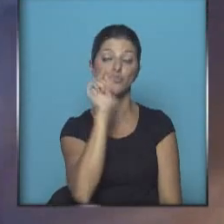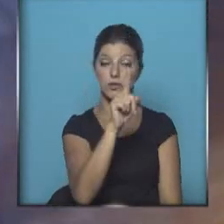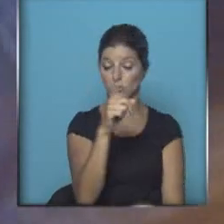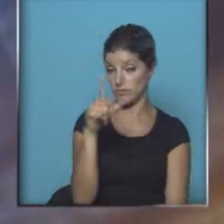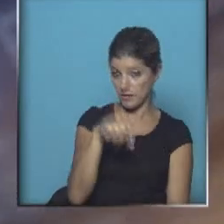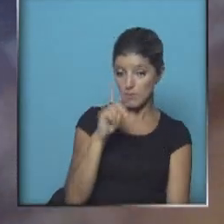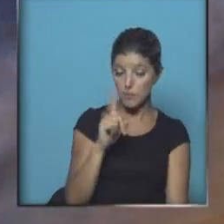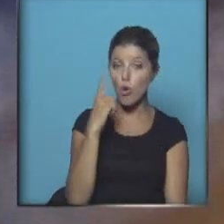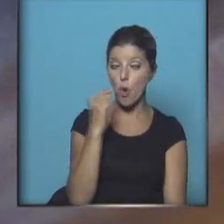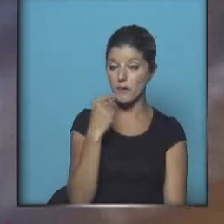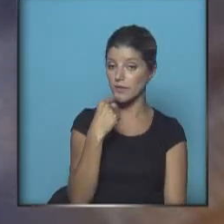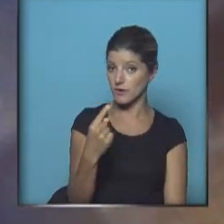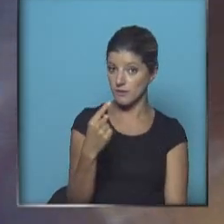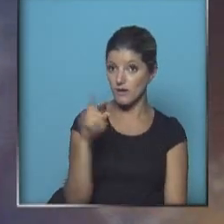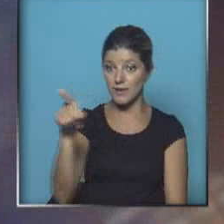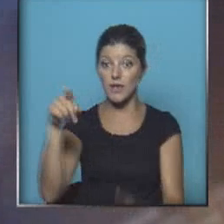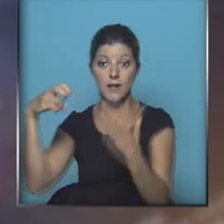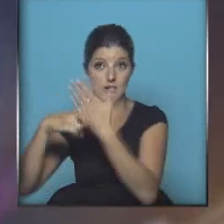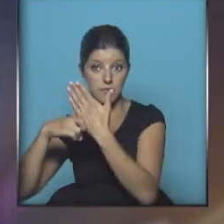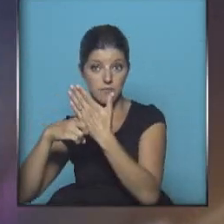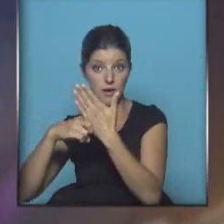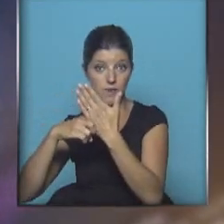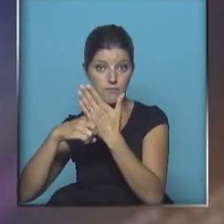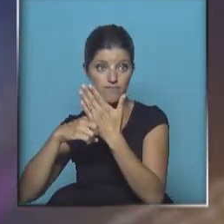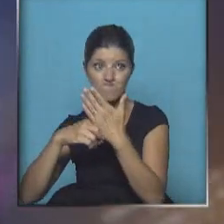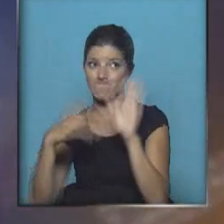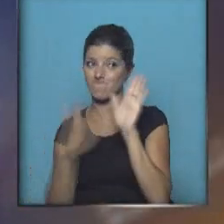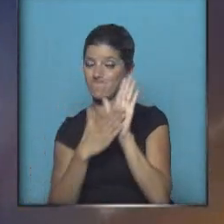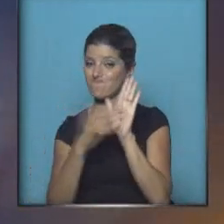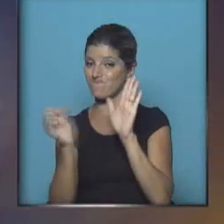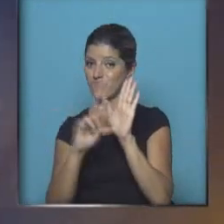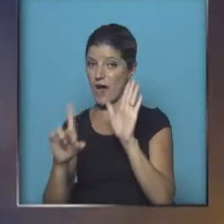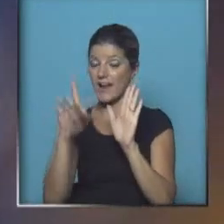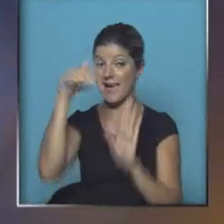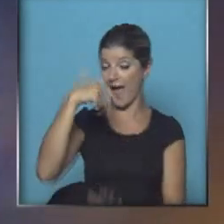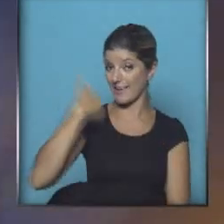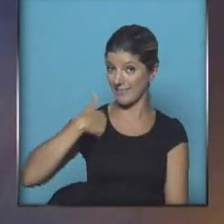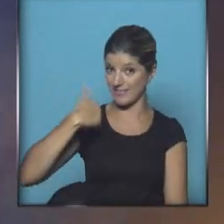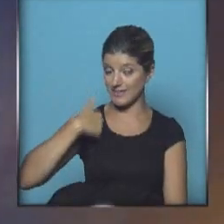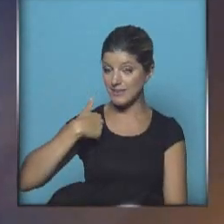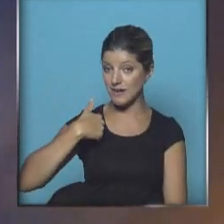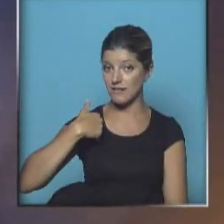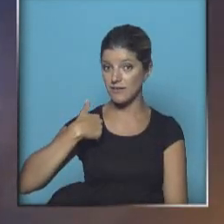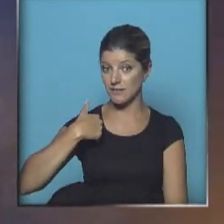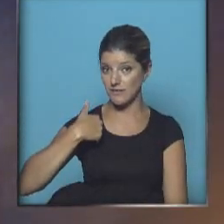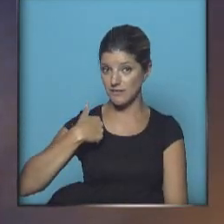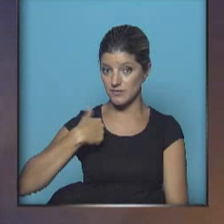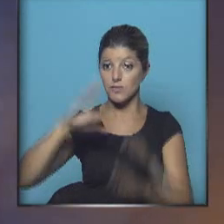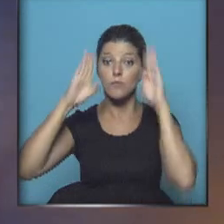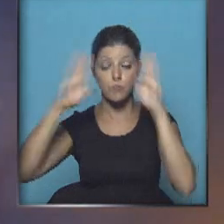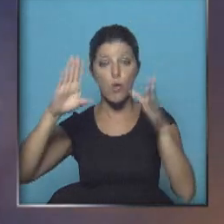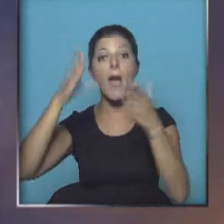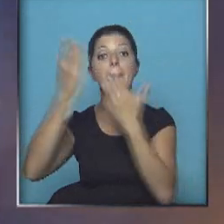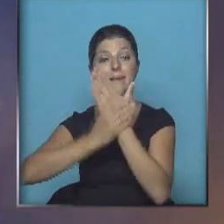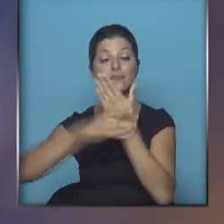que Nisman está faltando a la verdad y que la Argentina, él menciona específicamente al ministro Timerman y